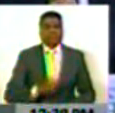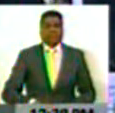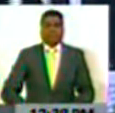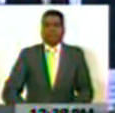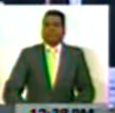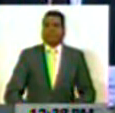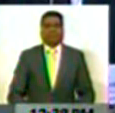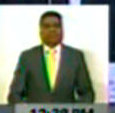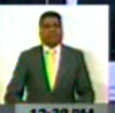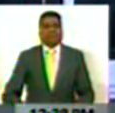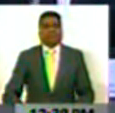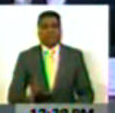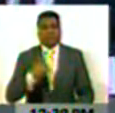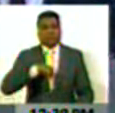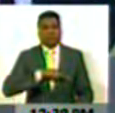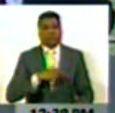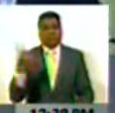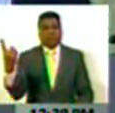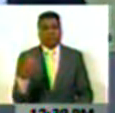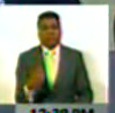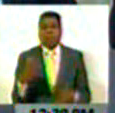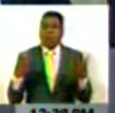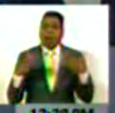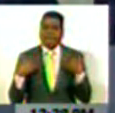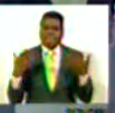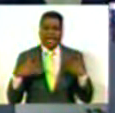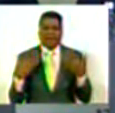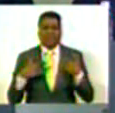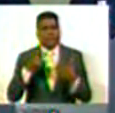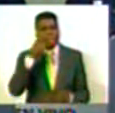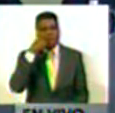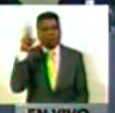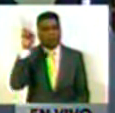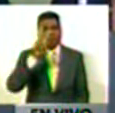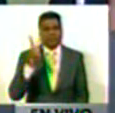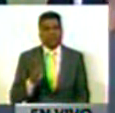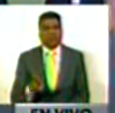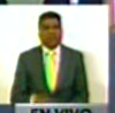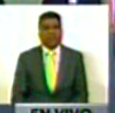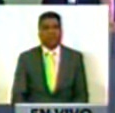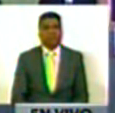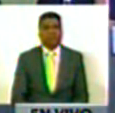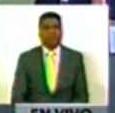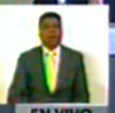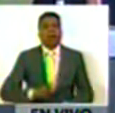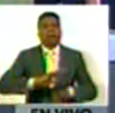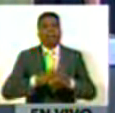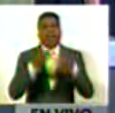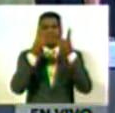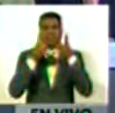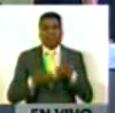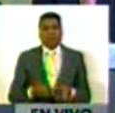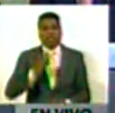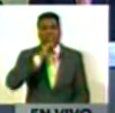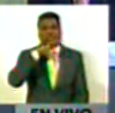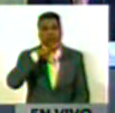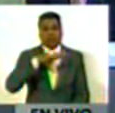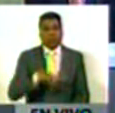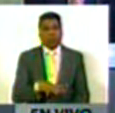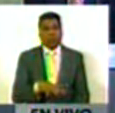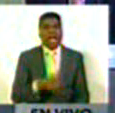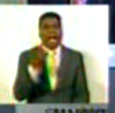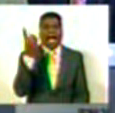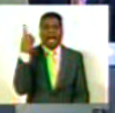Venimos acompañados de la alegría del pueblo de Venezuela por la decisión histórica que ayer